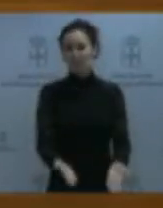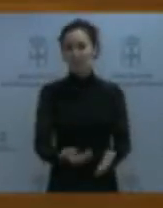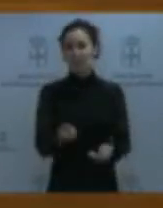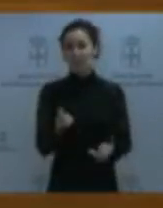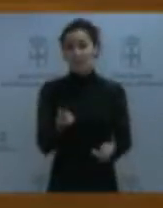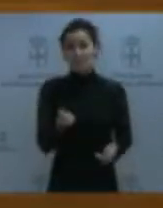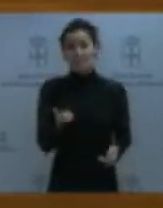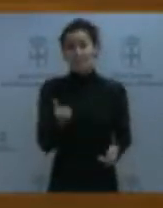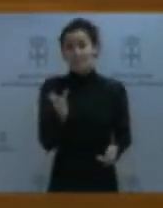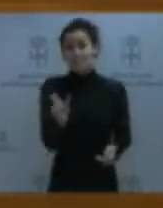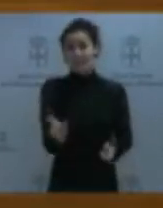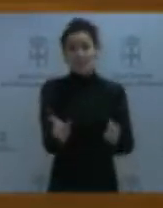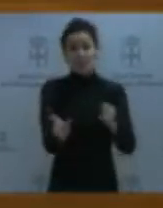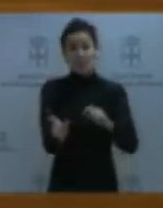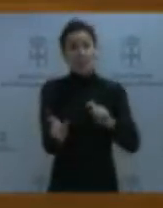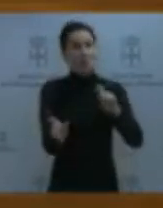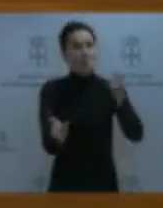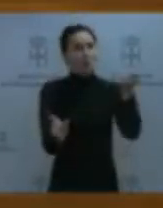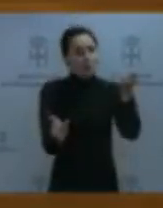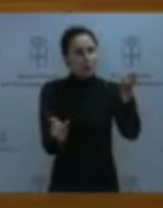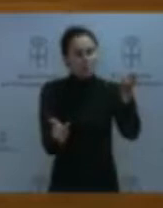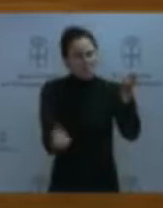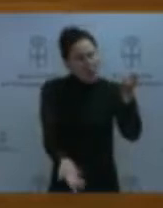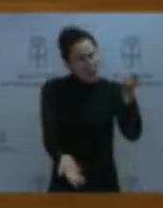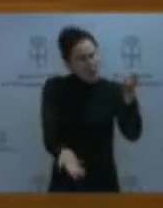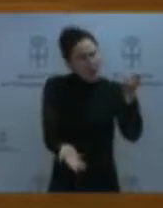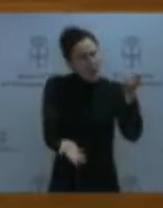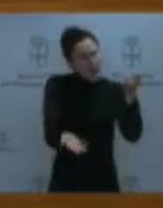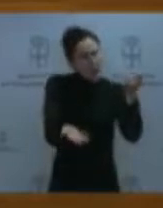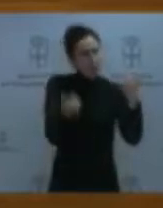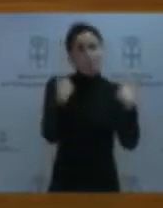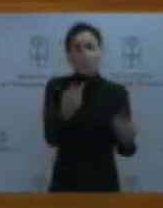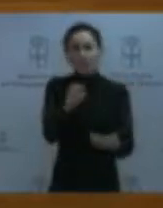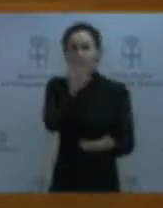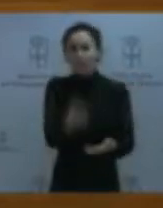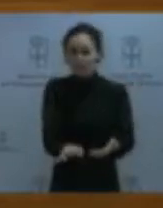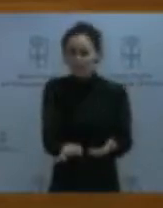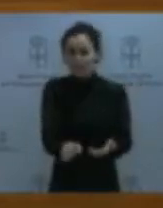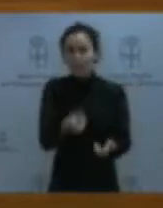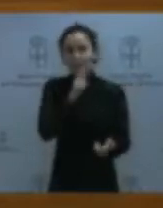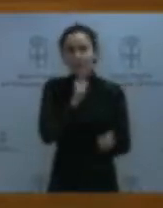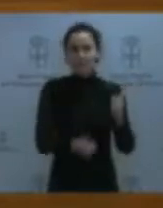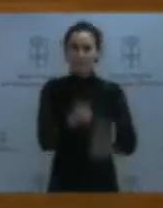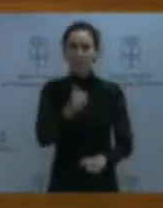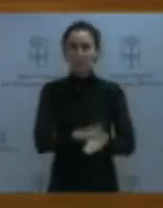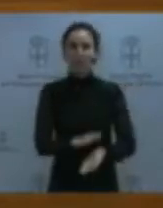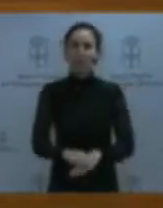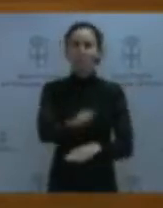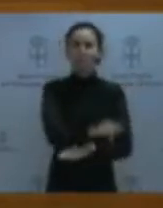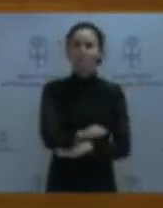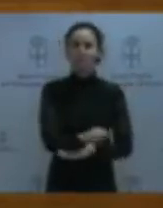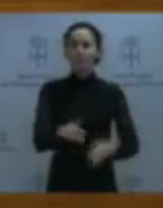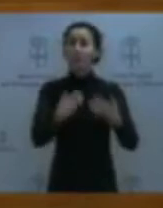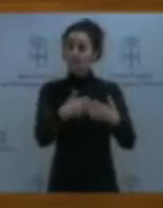precio de la electricidad estaría un 20% más alto en este momento y tendríamos más dificultades para sostener nuestras industrias, esas a las